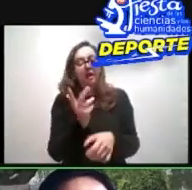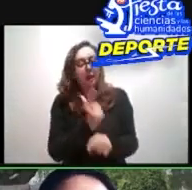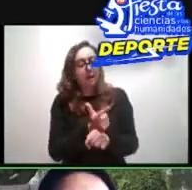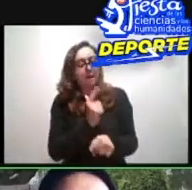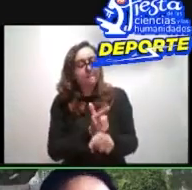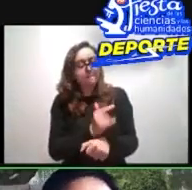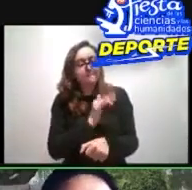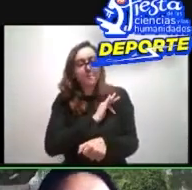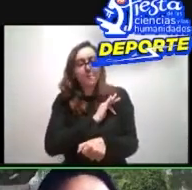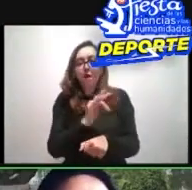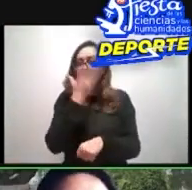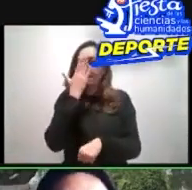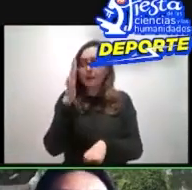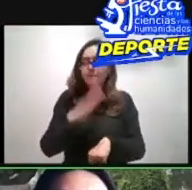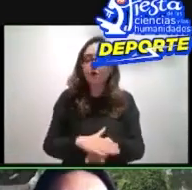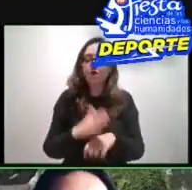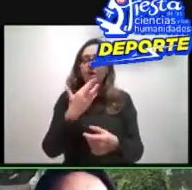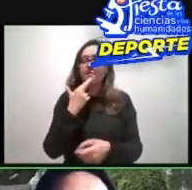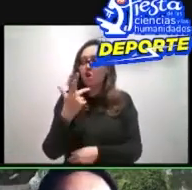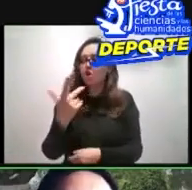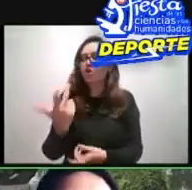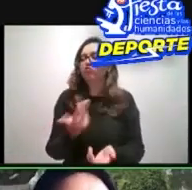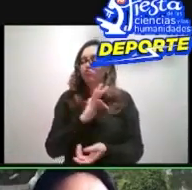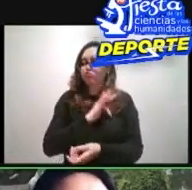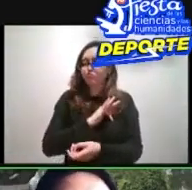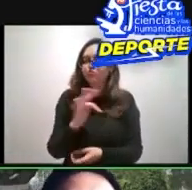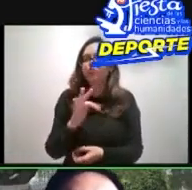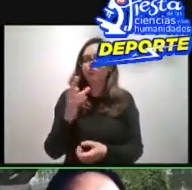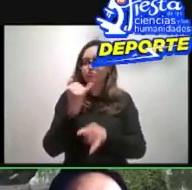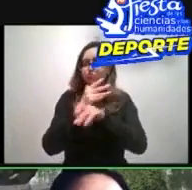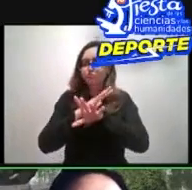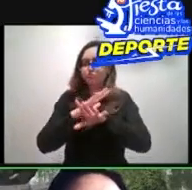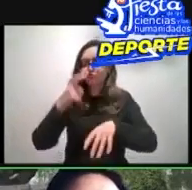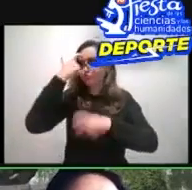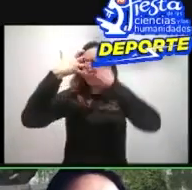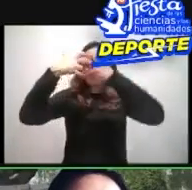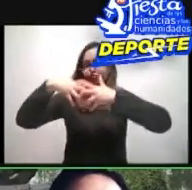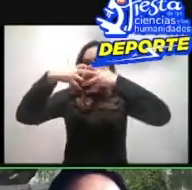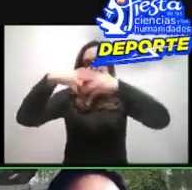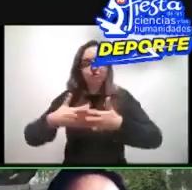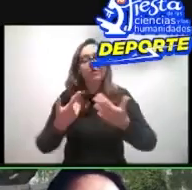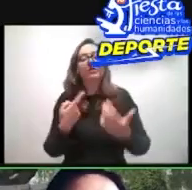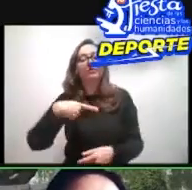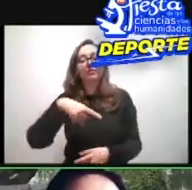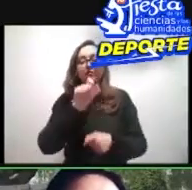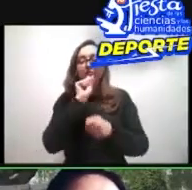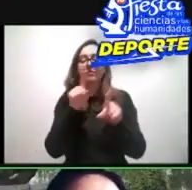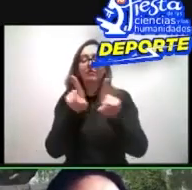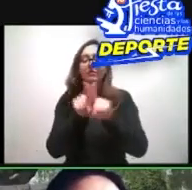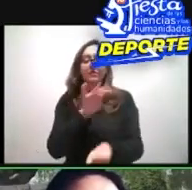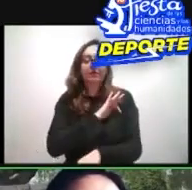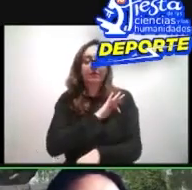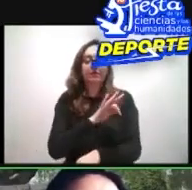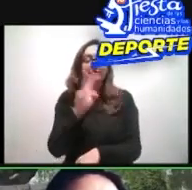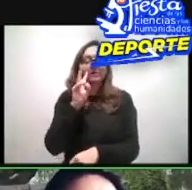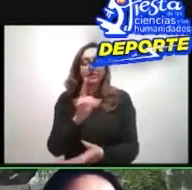poder almacenar, recuperar y llevar a cabo información. Sin embargo, como estamos también viendo, no solamente la